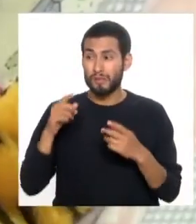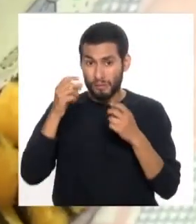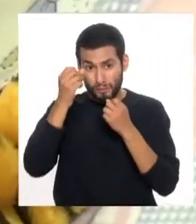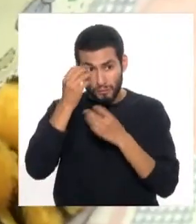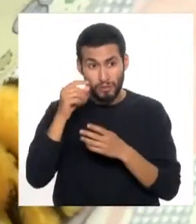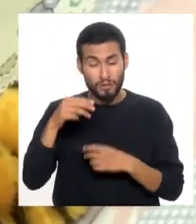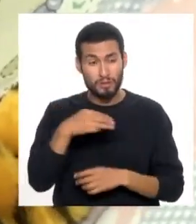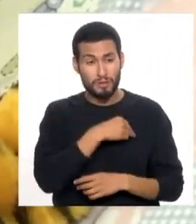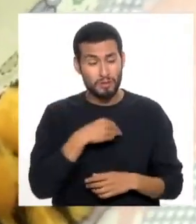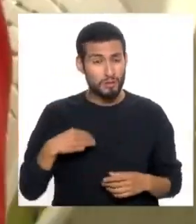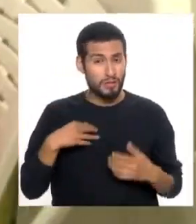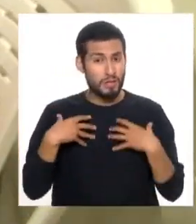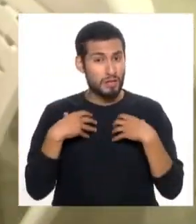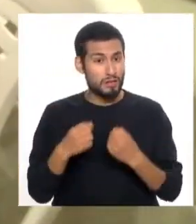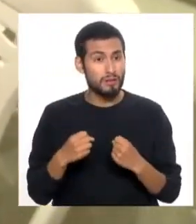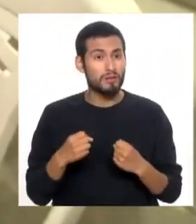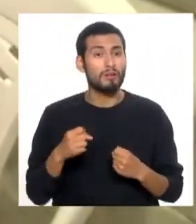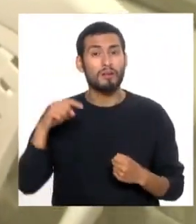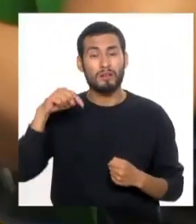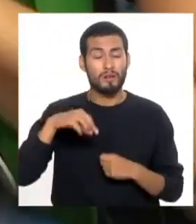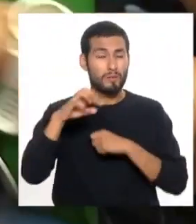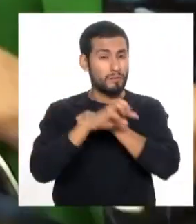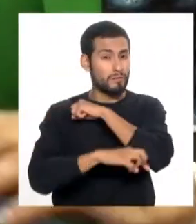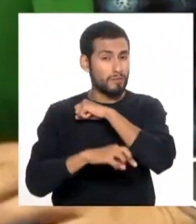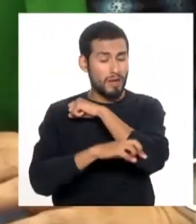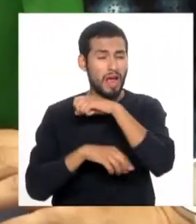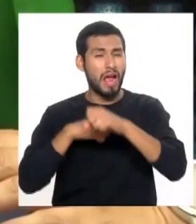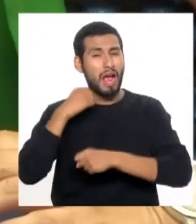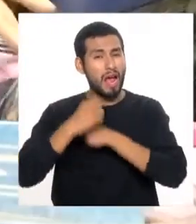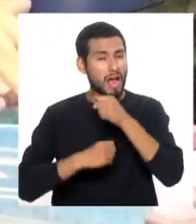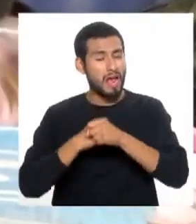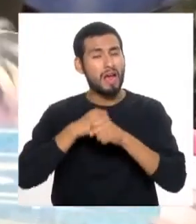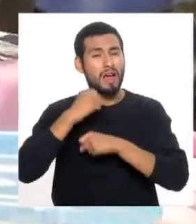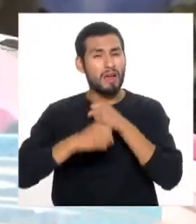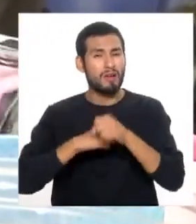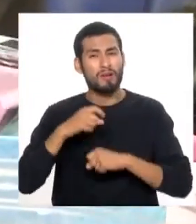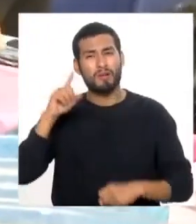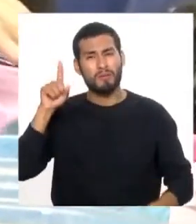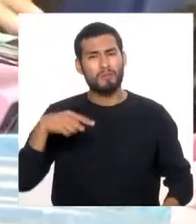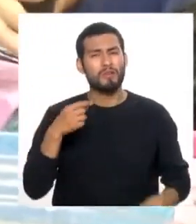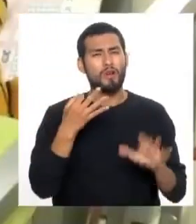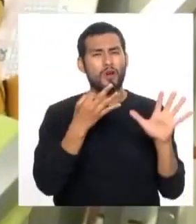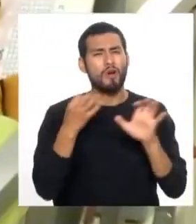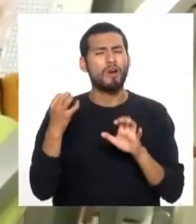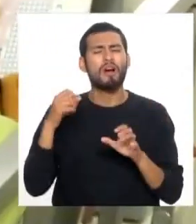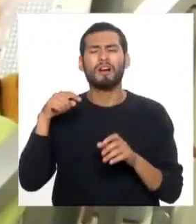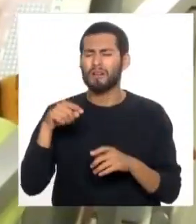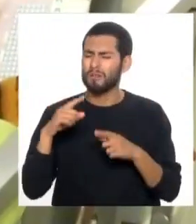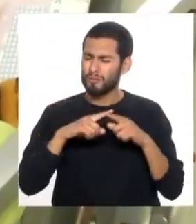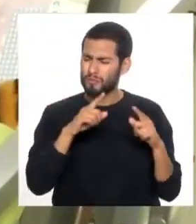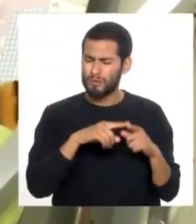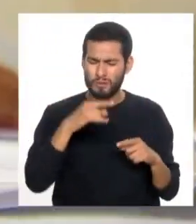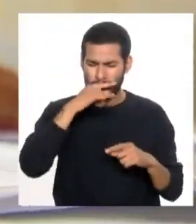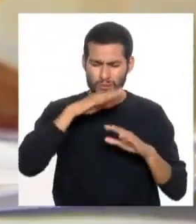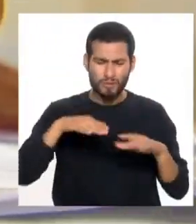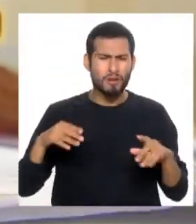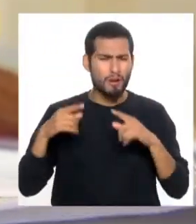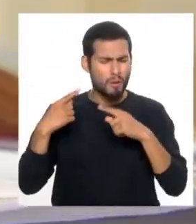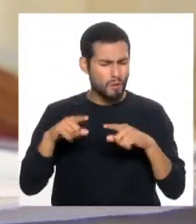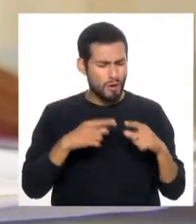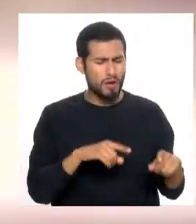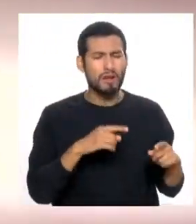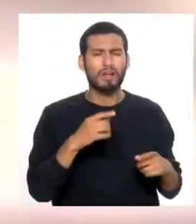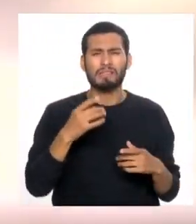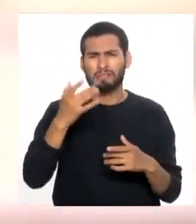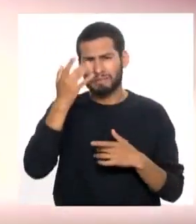información del Ministerio de Salud, en nuestro país cada año hay 1.800 casos nuevos de cáncer en menores.